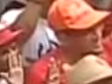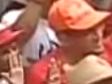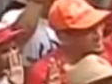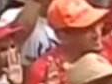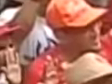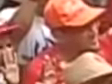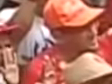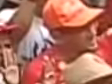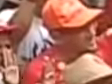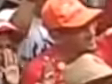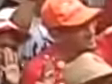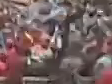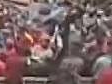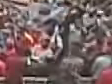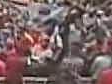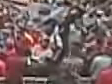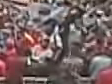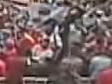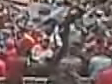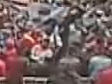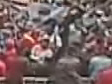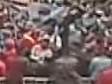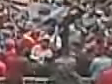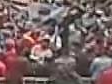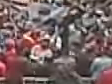hasta haber rota las cadenas